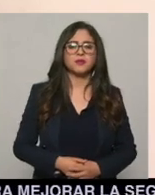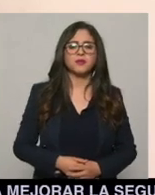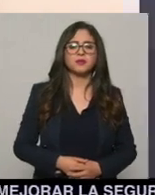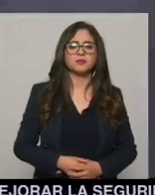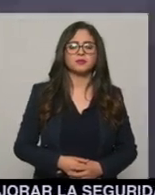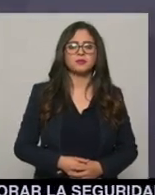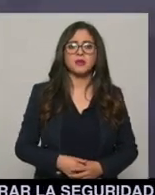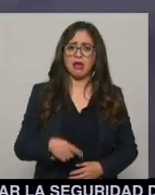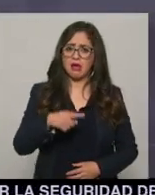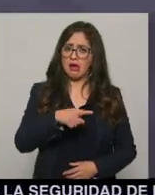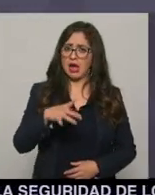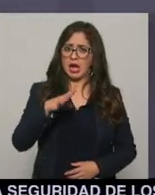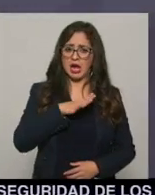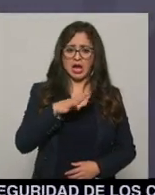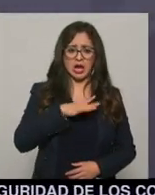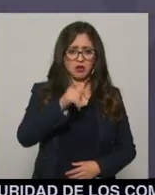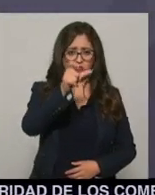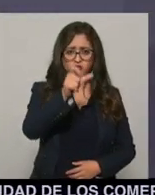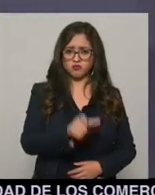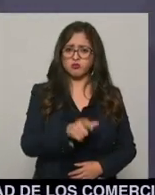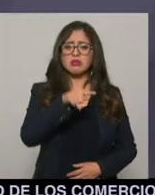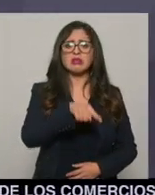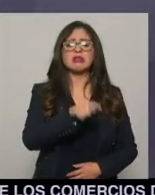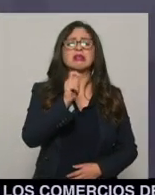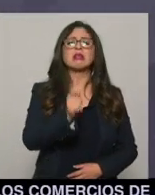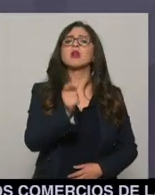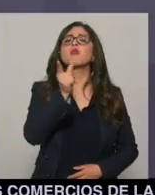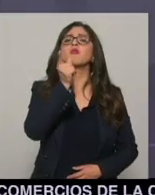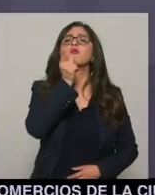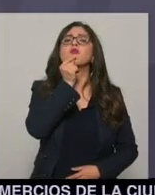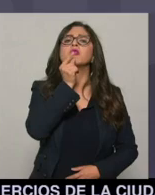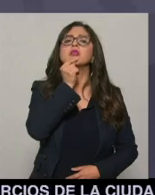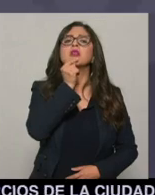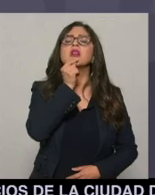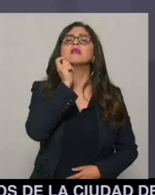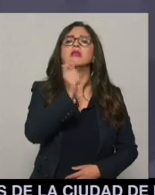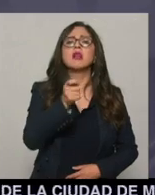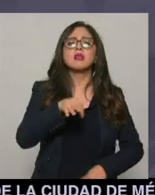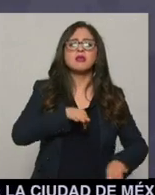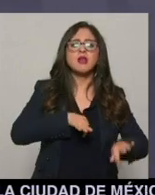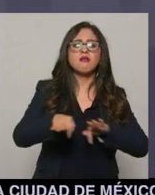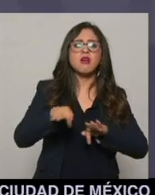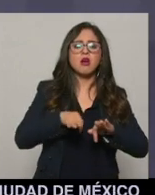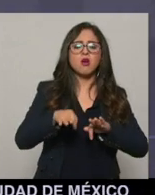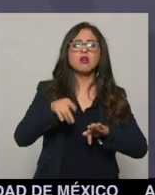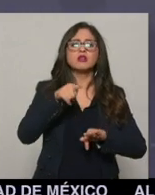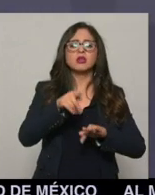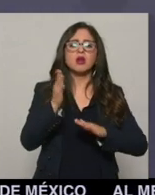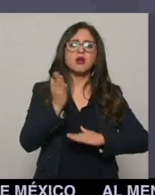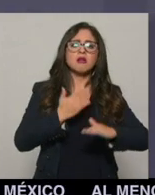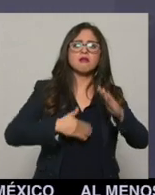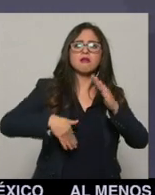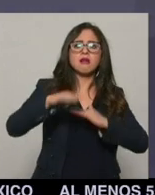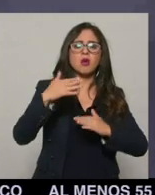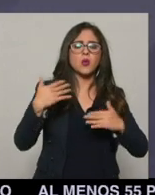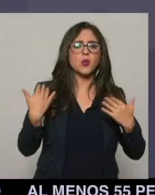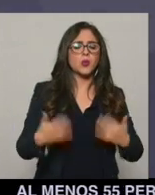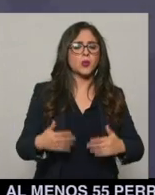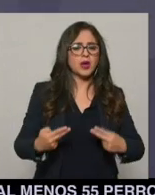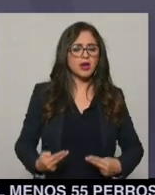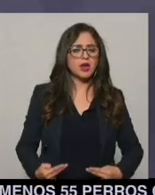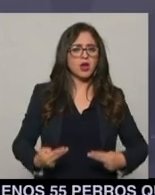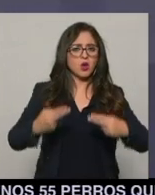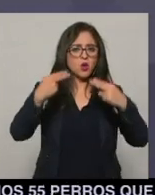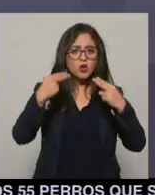estructura. Los policías son empleados de estos grandes negocios que